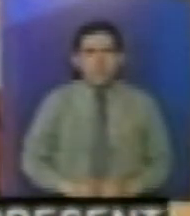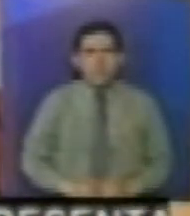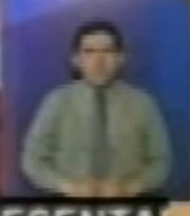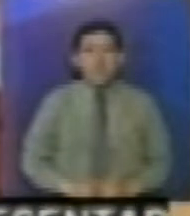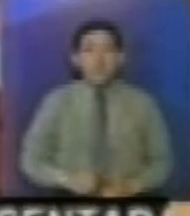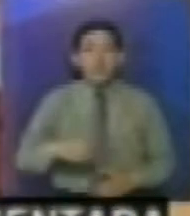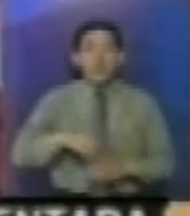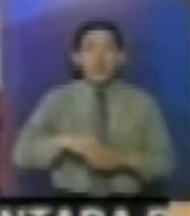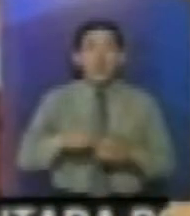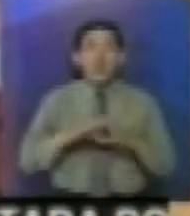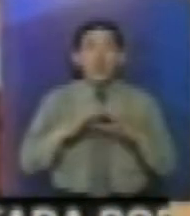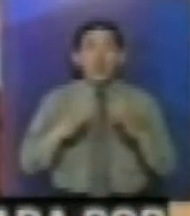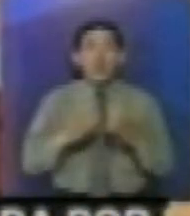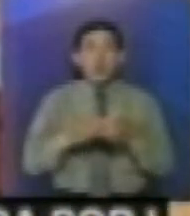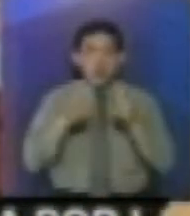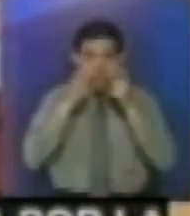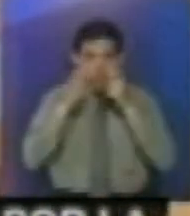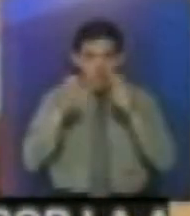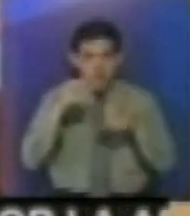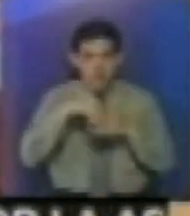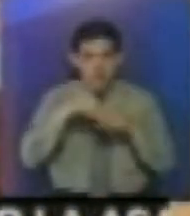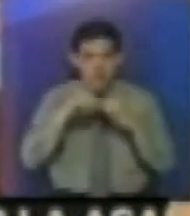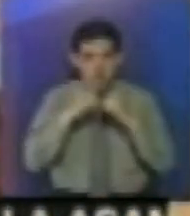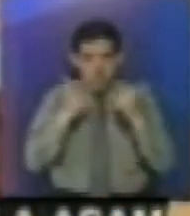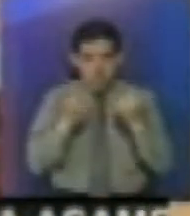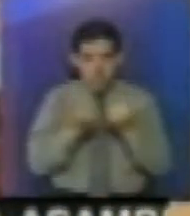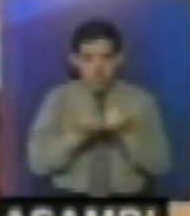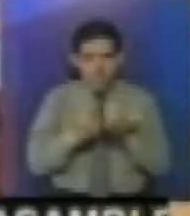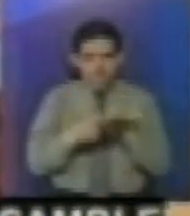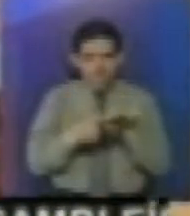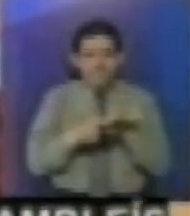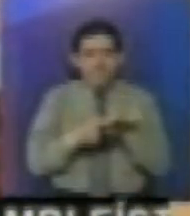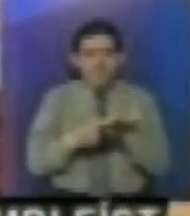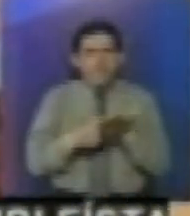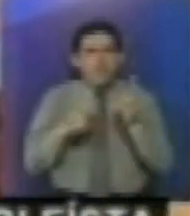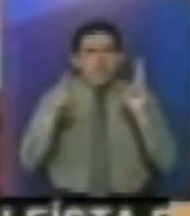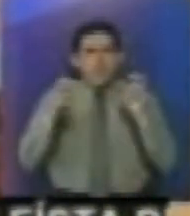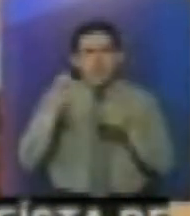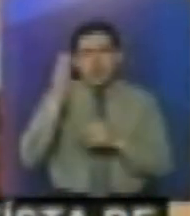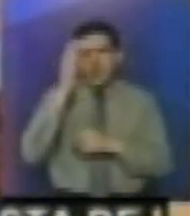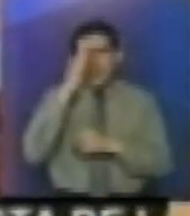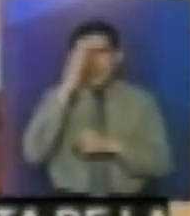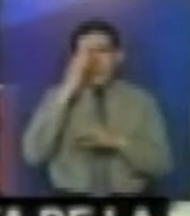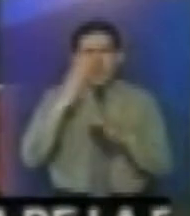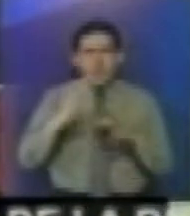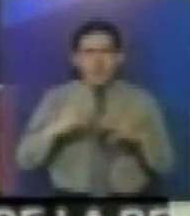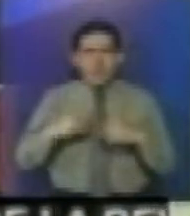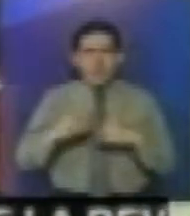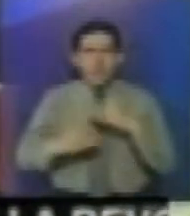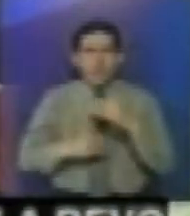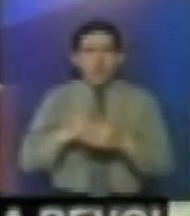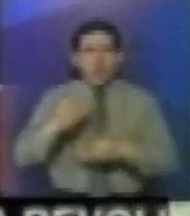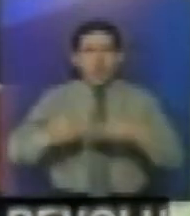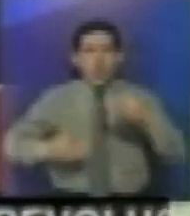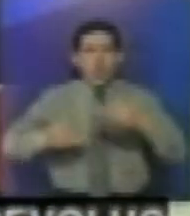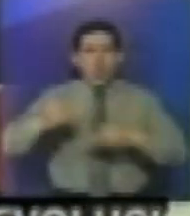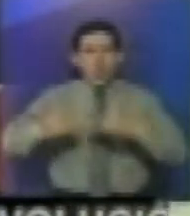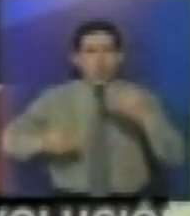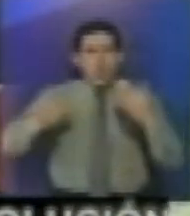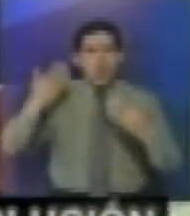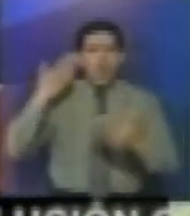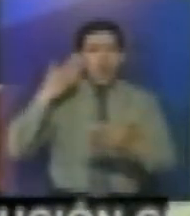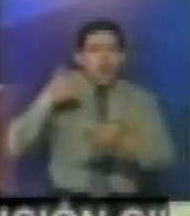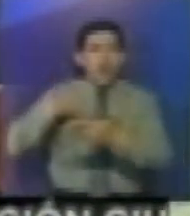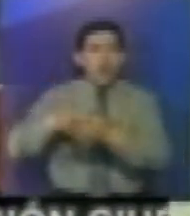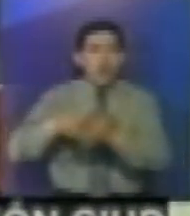En la Comisión de Fiscalización de la Asamblea Nacional se abocó conocimiento sobre el proceso de juicio político contra